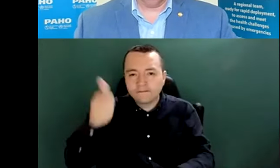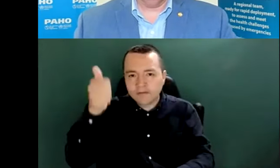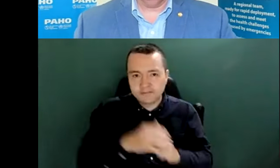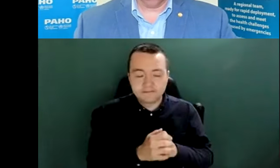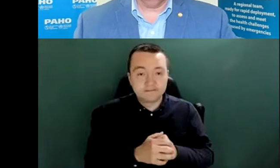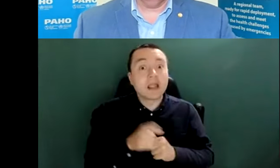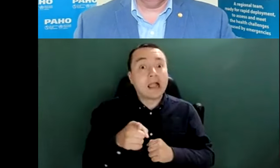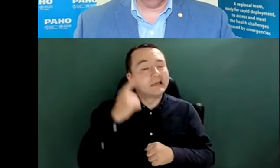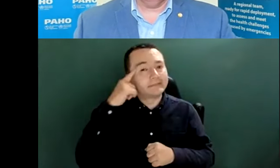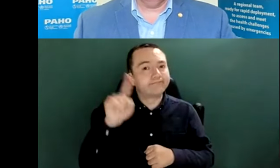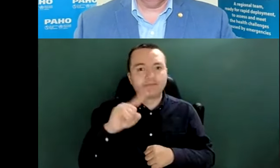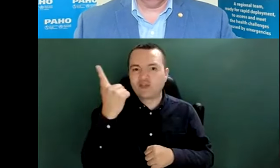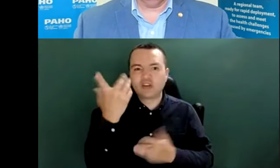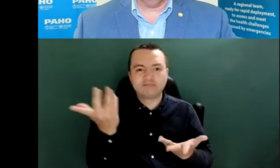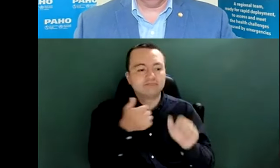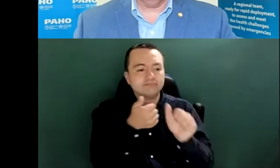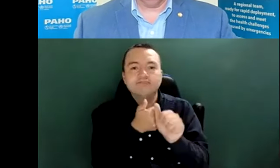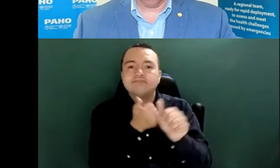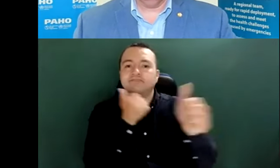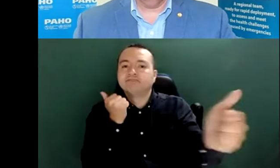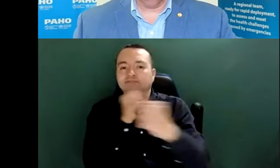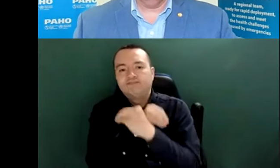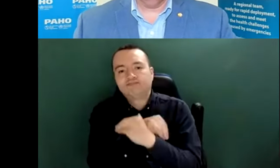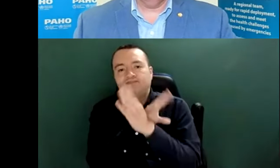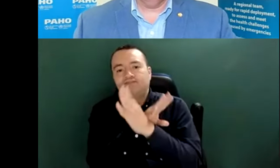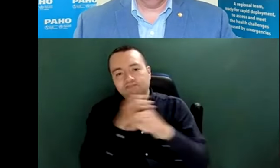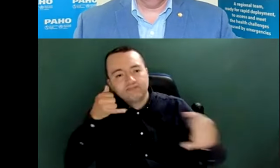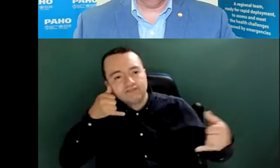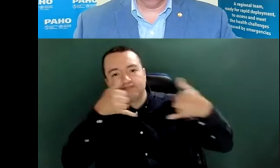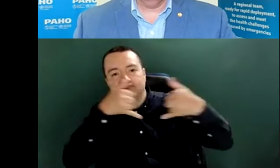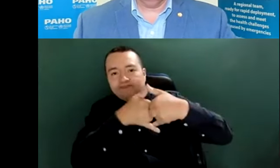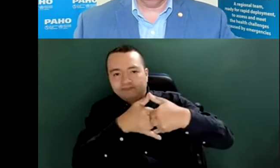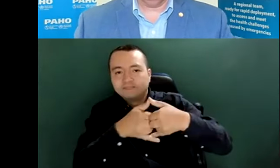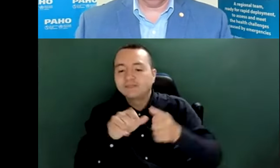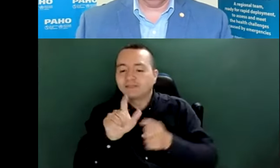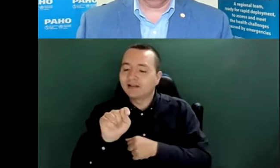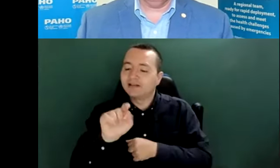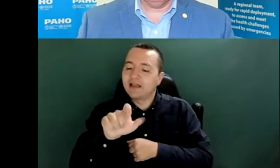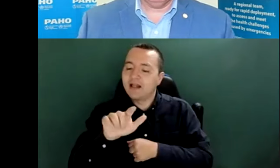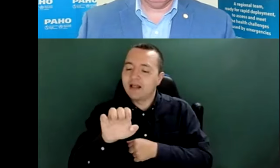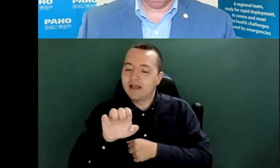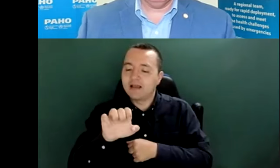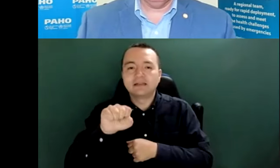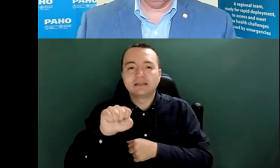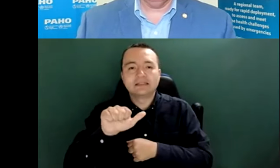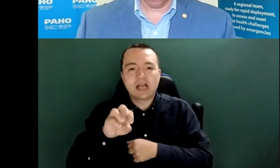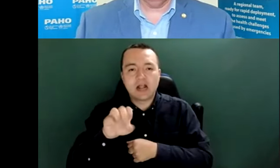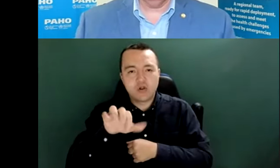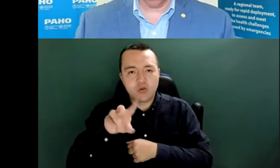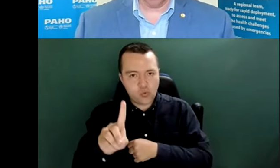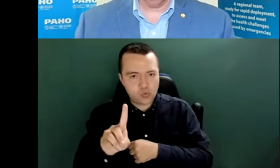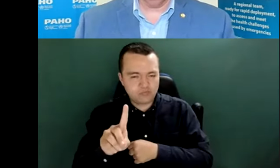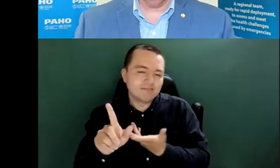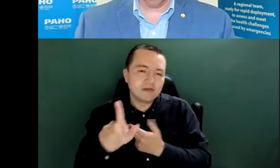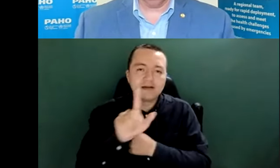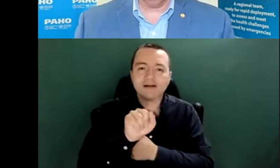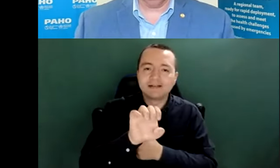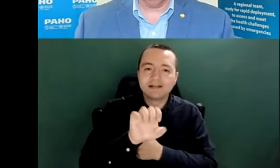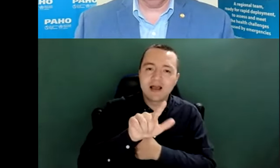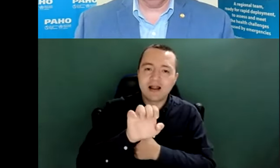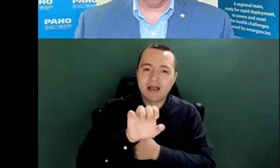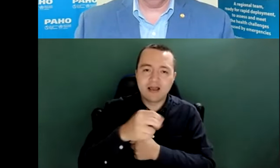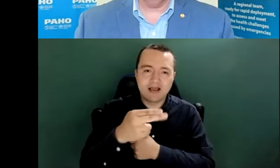forma de pasar la salud de una atención en persona a en línea, que se convirtió en algo increíblemente relevante debido